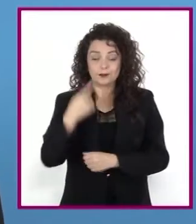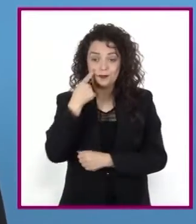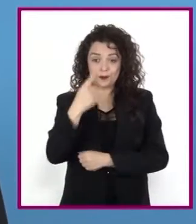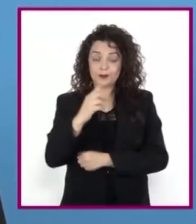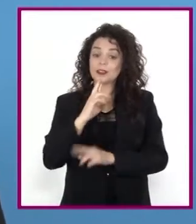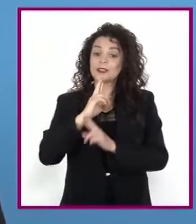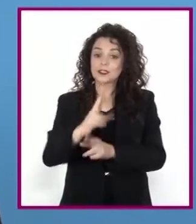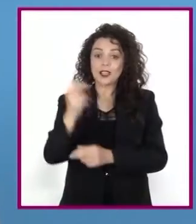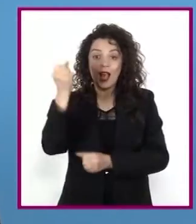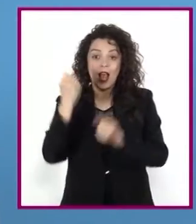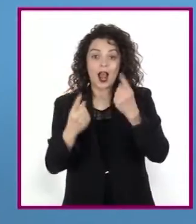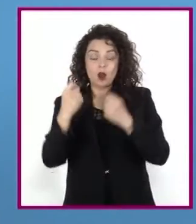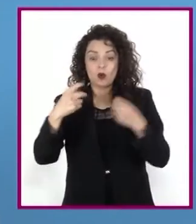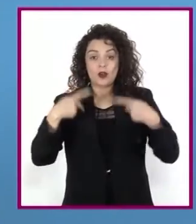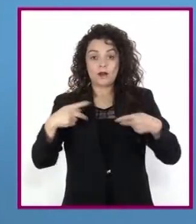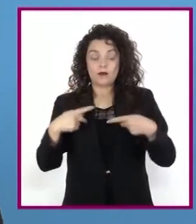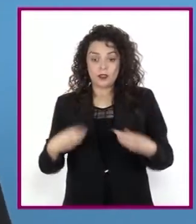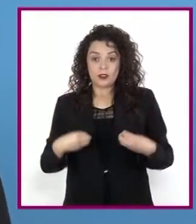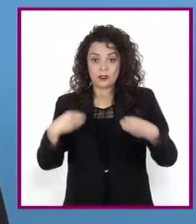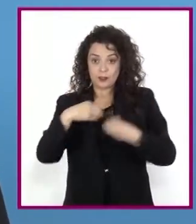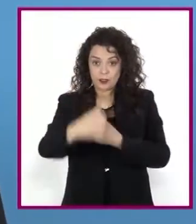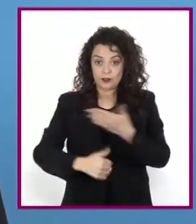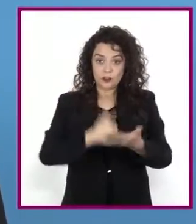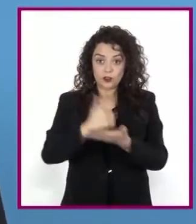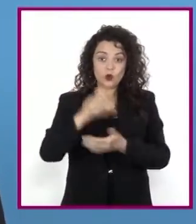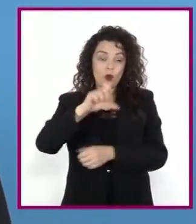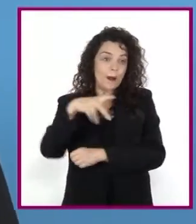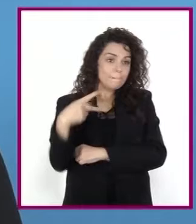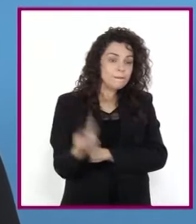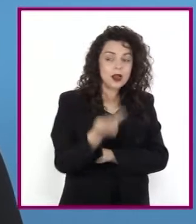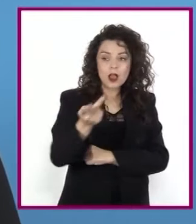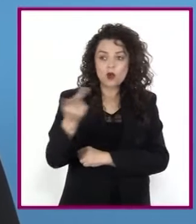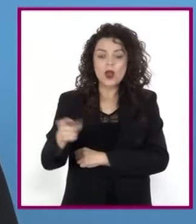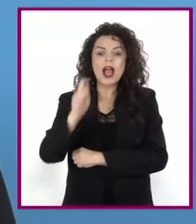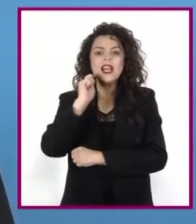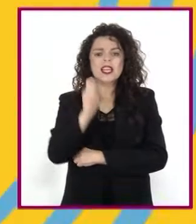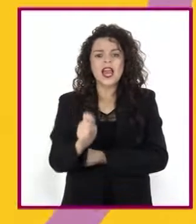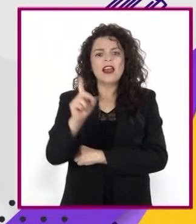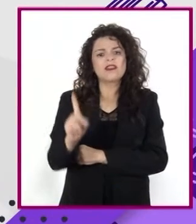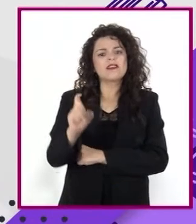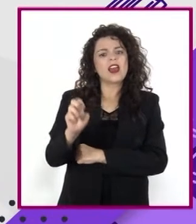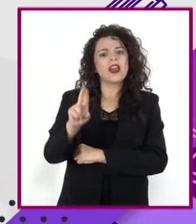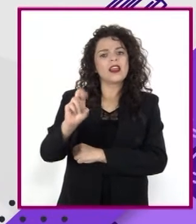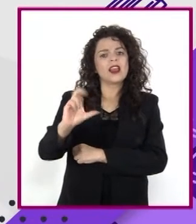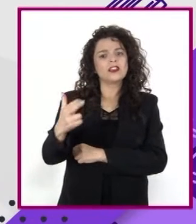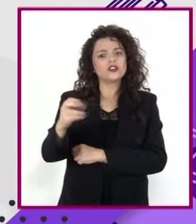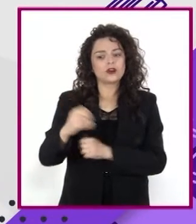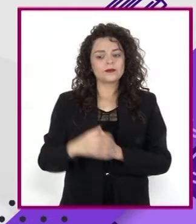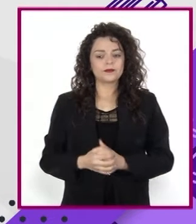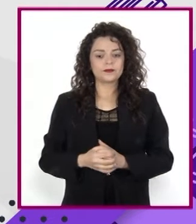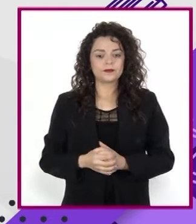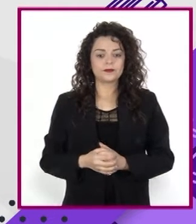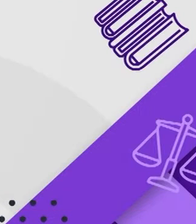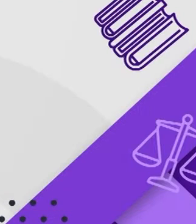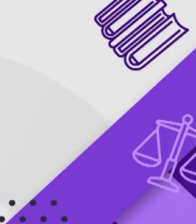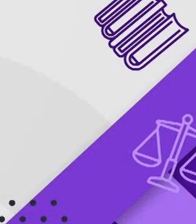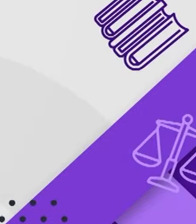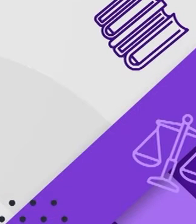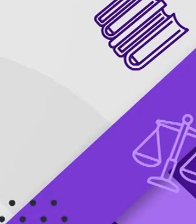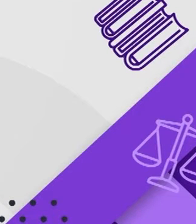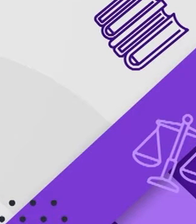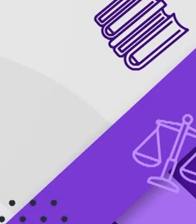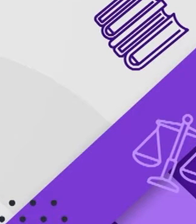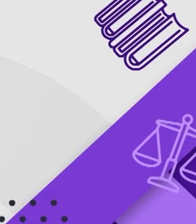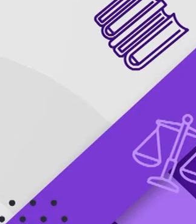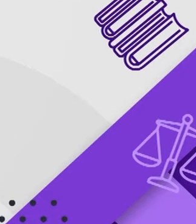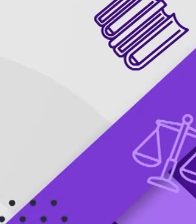de algunas y algunos ciudadanos cuando les preguntamos ¿qué es el derecho? A mí me parece que